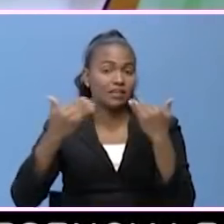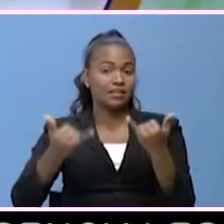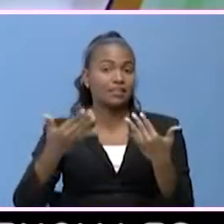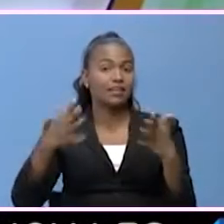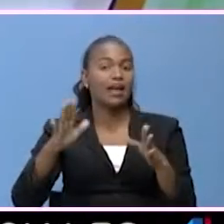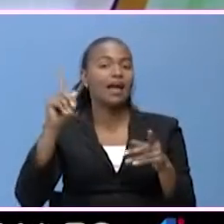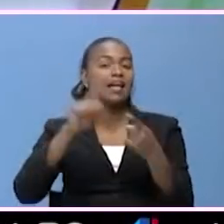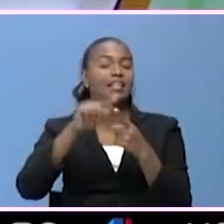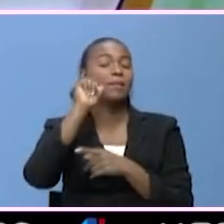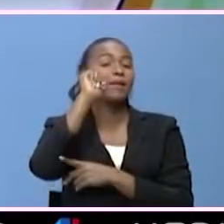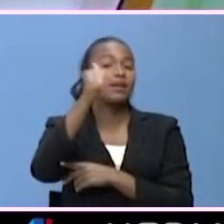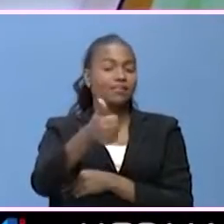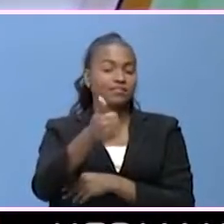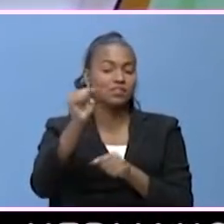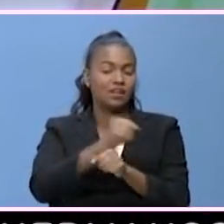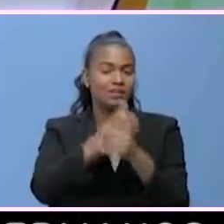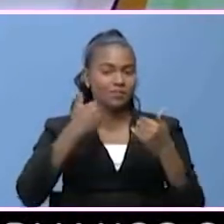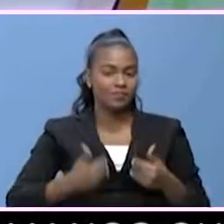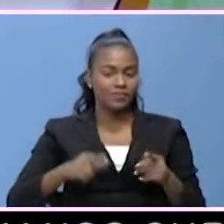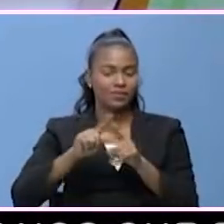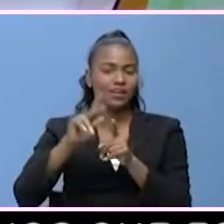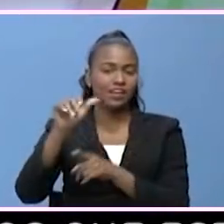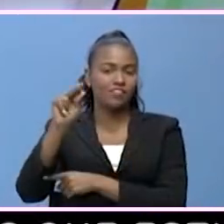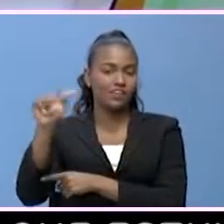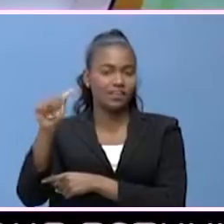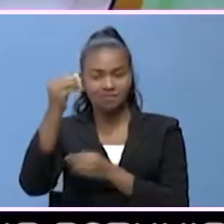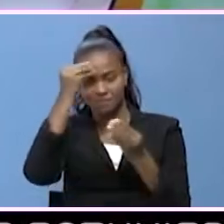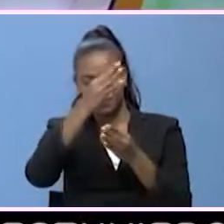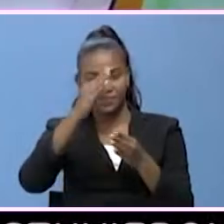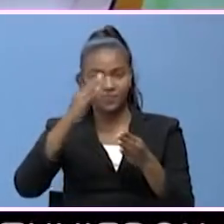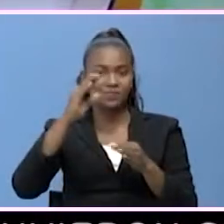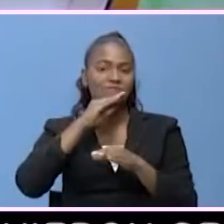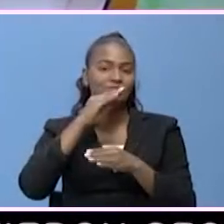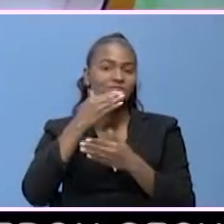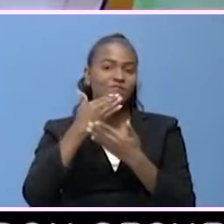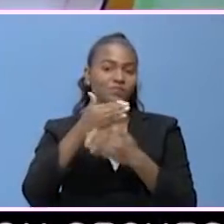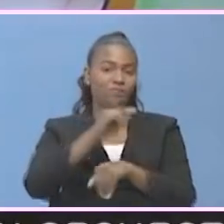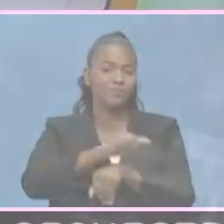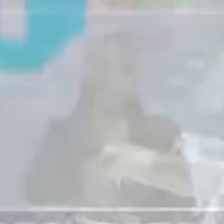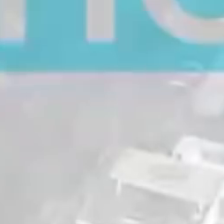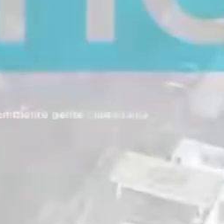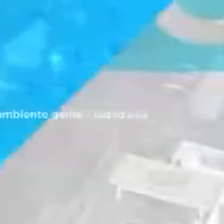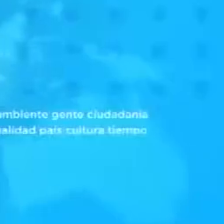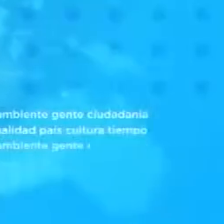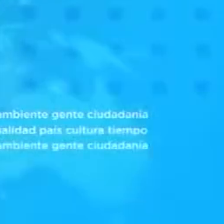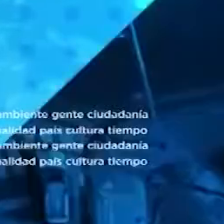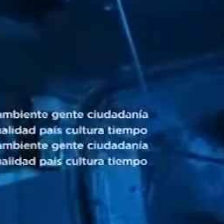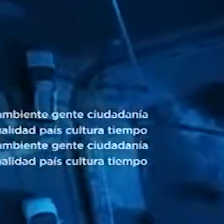hasta mañana. Zuleima García y una servidora, Rafaelina Bisonó, se despiden. Buenas noches, bendiciones.